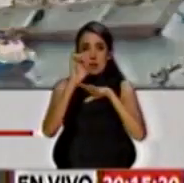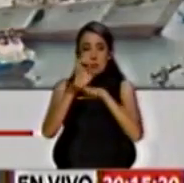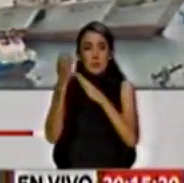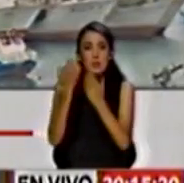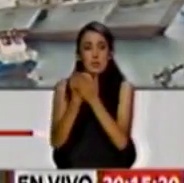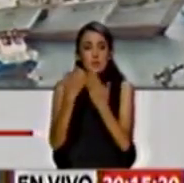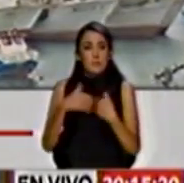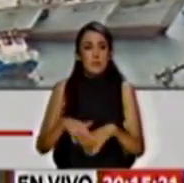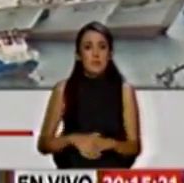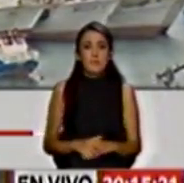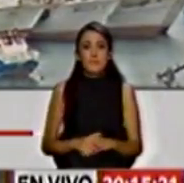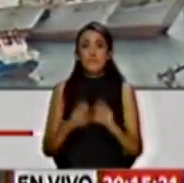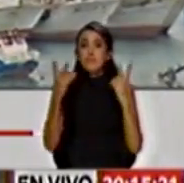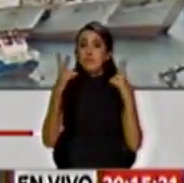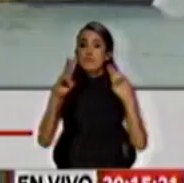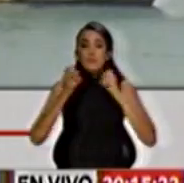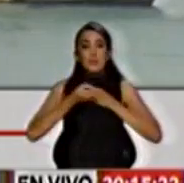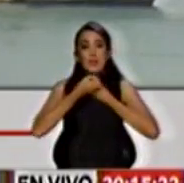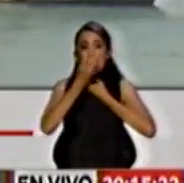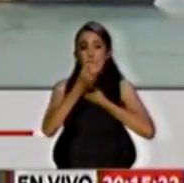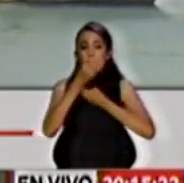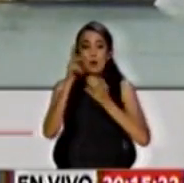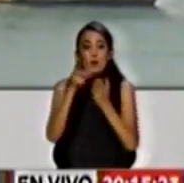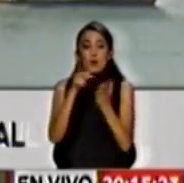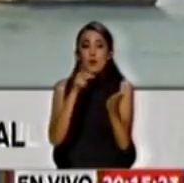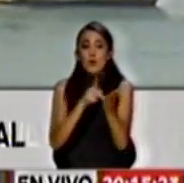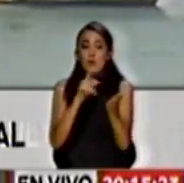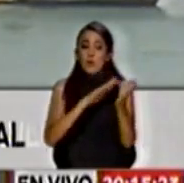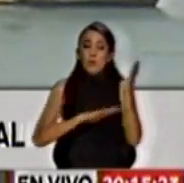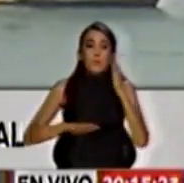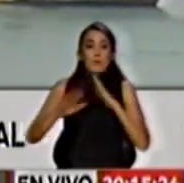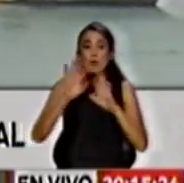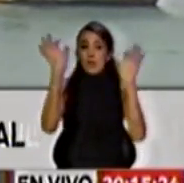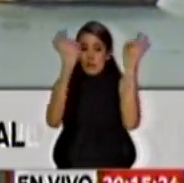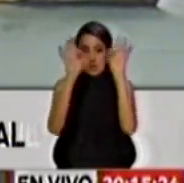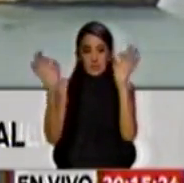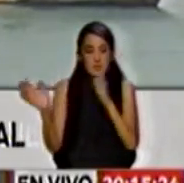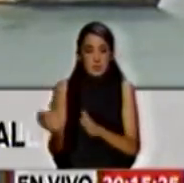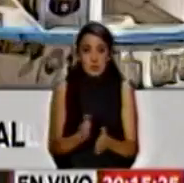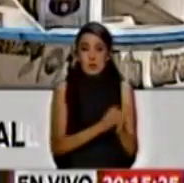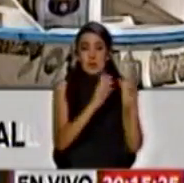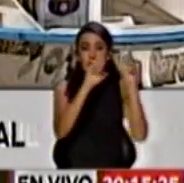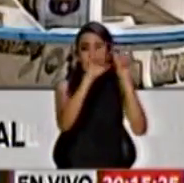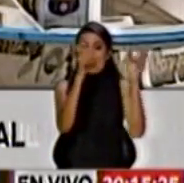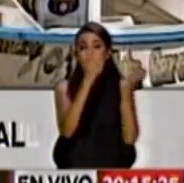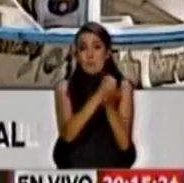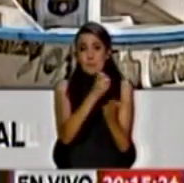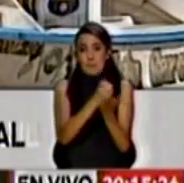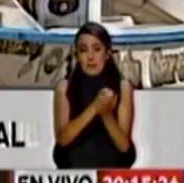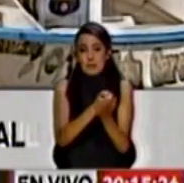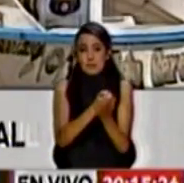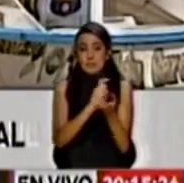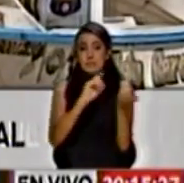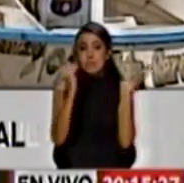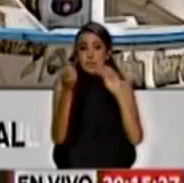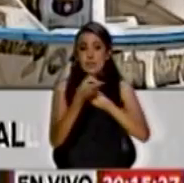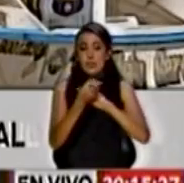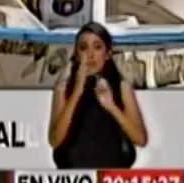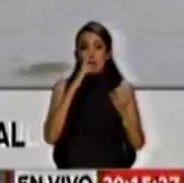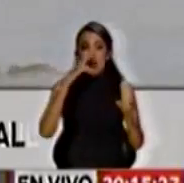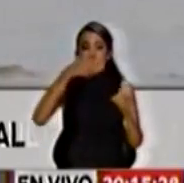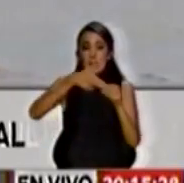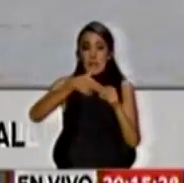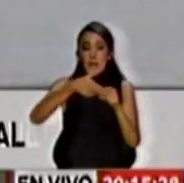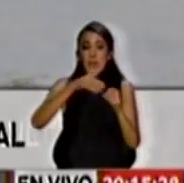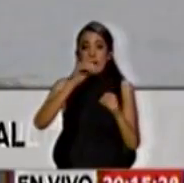males además informó que se iniciará un programa de reconversión eléctrica para el sector camaronero con el fin de sustituir el diesel por electricidad